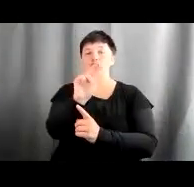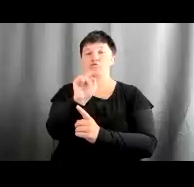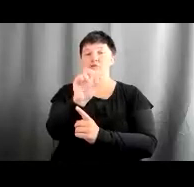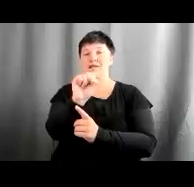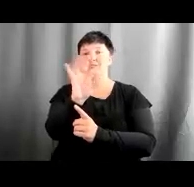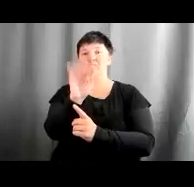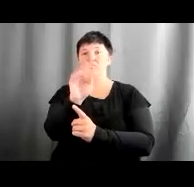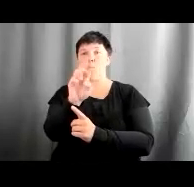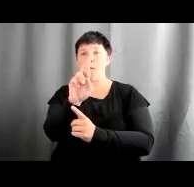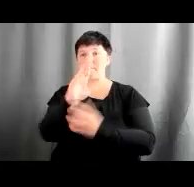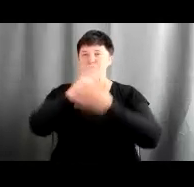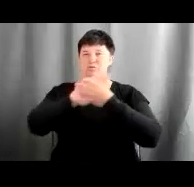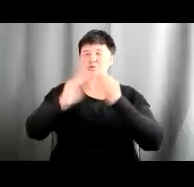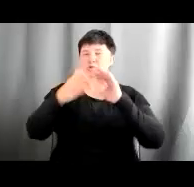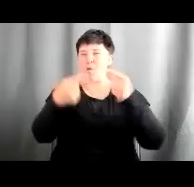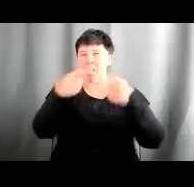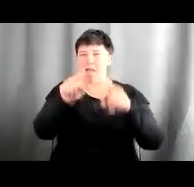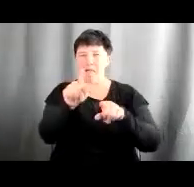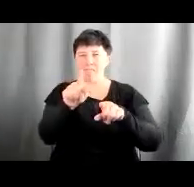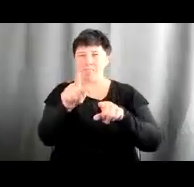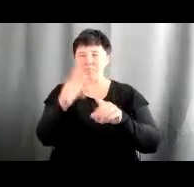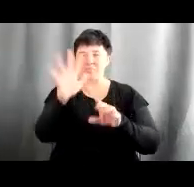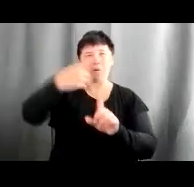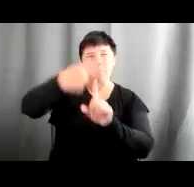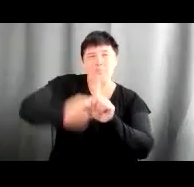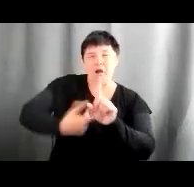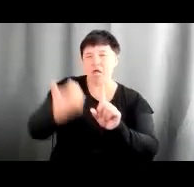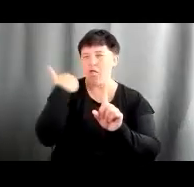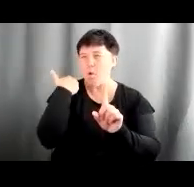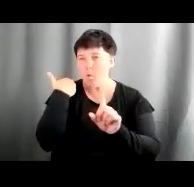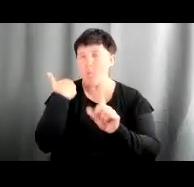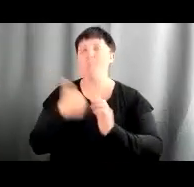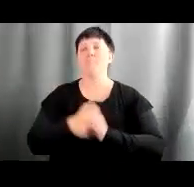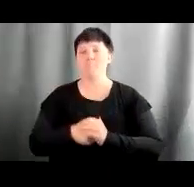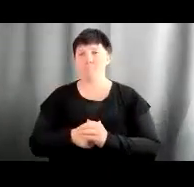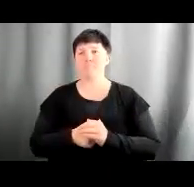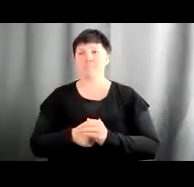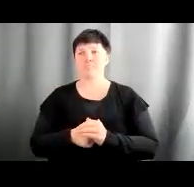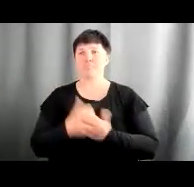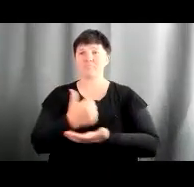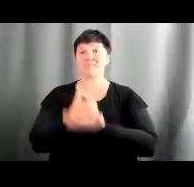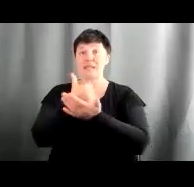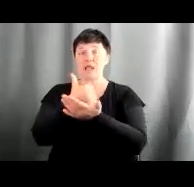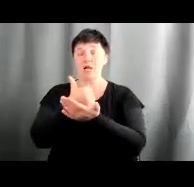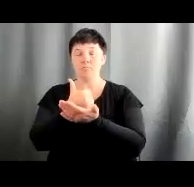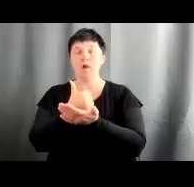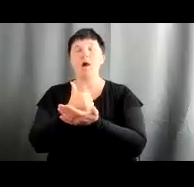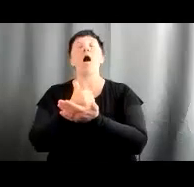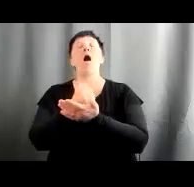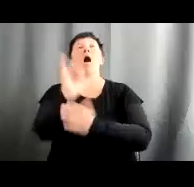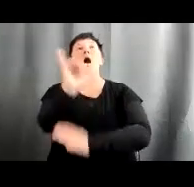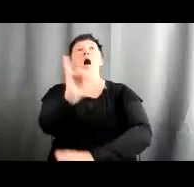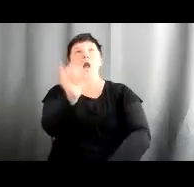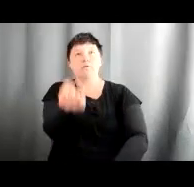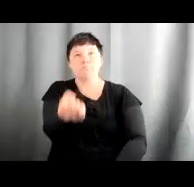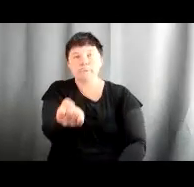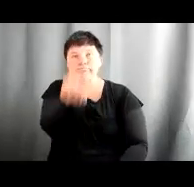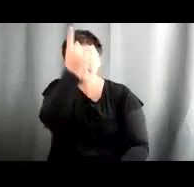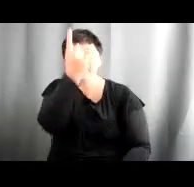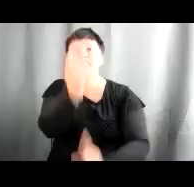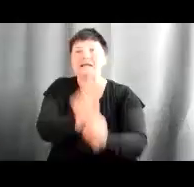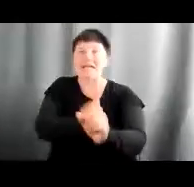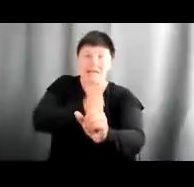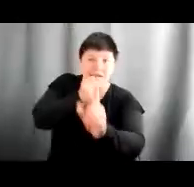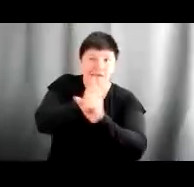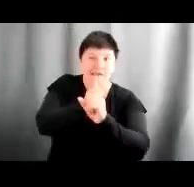que sucedió hace un mes aproximadamente. Esto puede ayudarnos a comprender realmente el impacto de cómo se